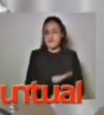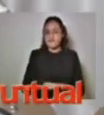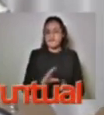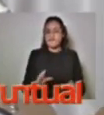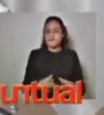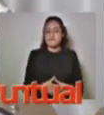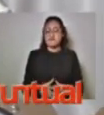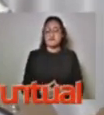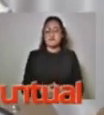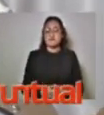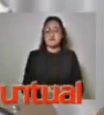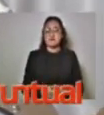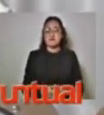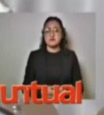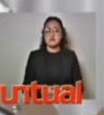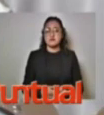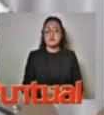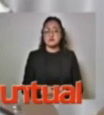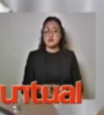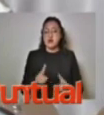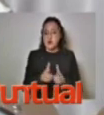constituyeron un cártel